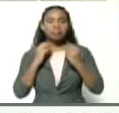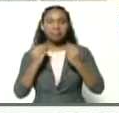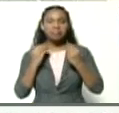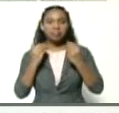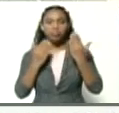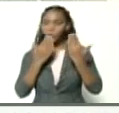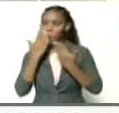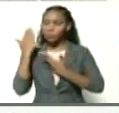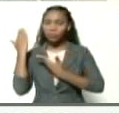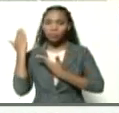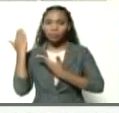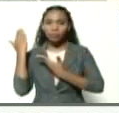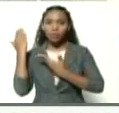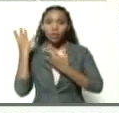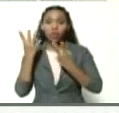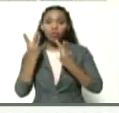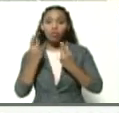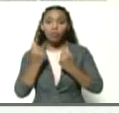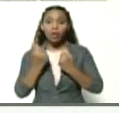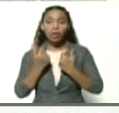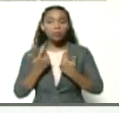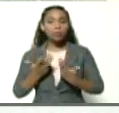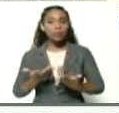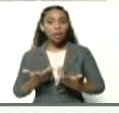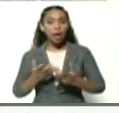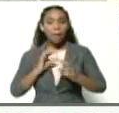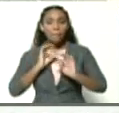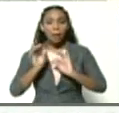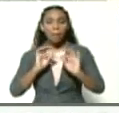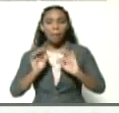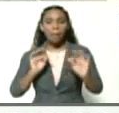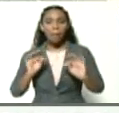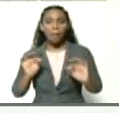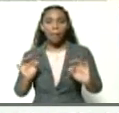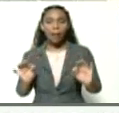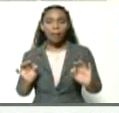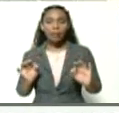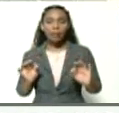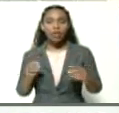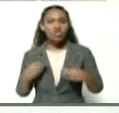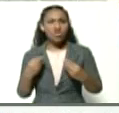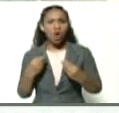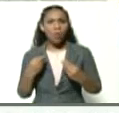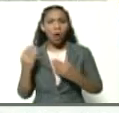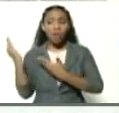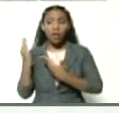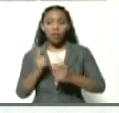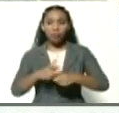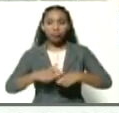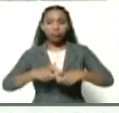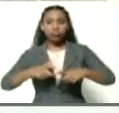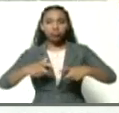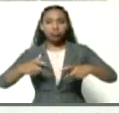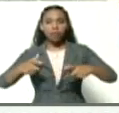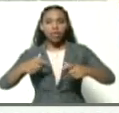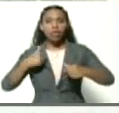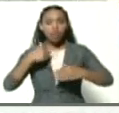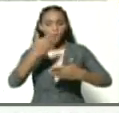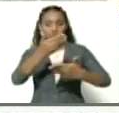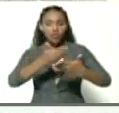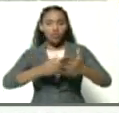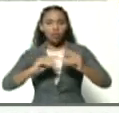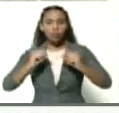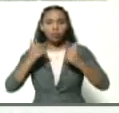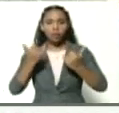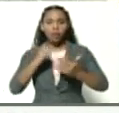para que vean el número de contagiados cómo ha venido creciendo. Después le leo inmediatamente